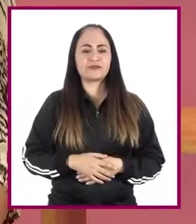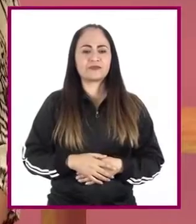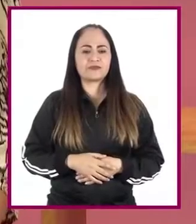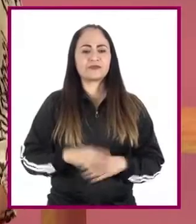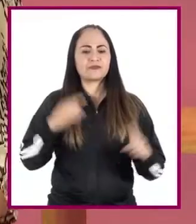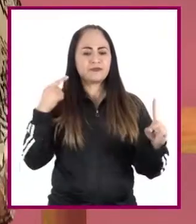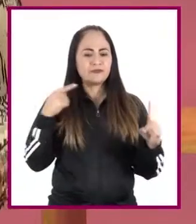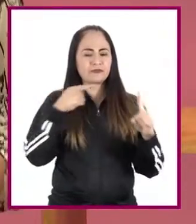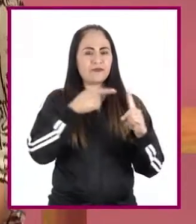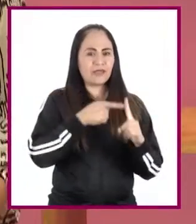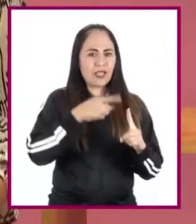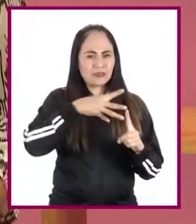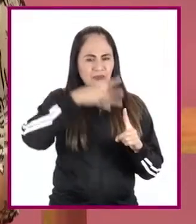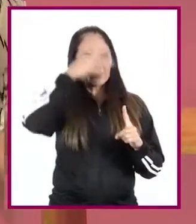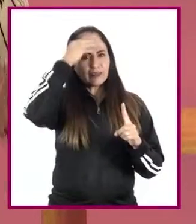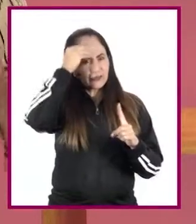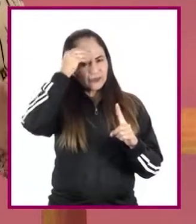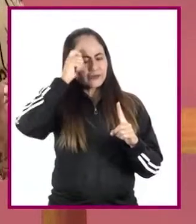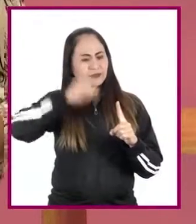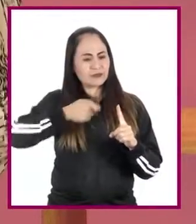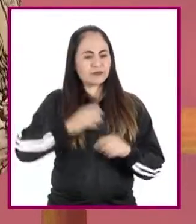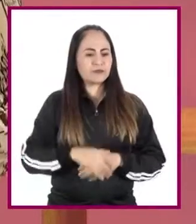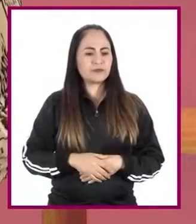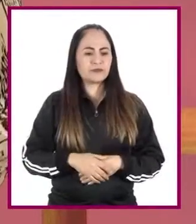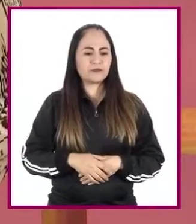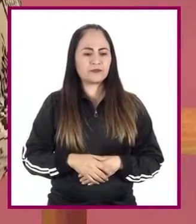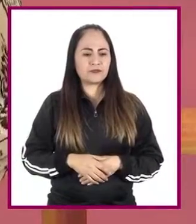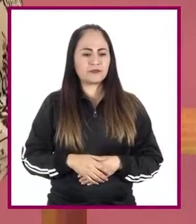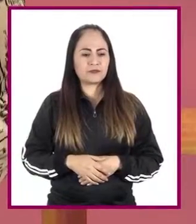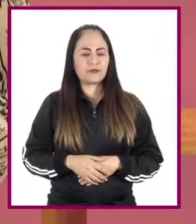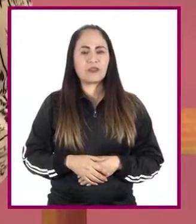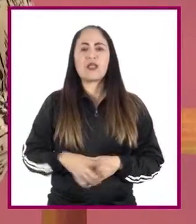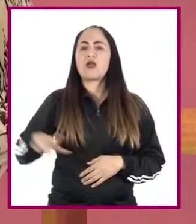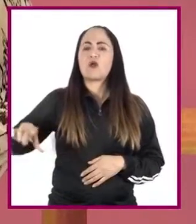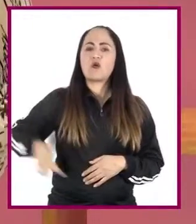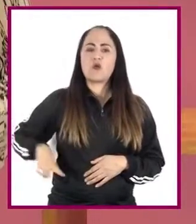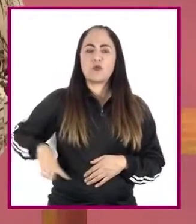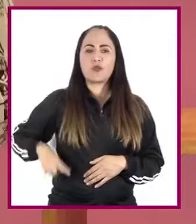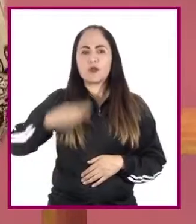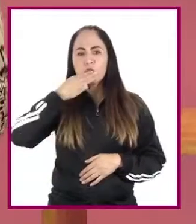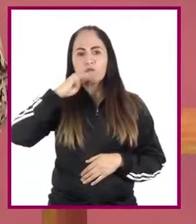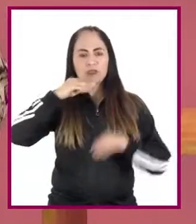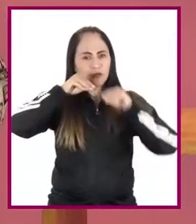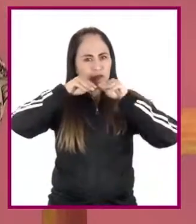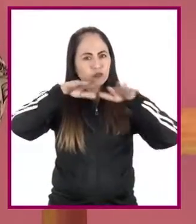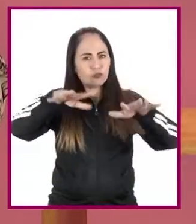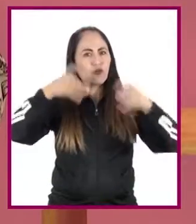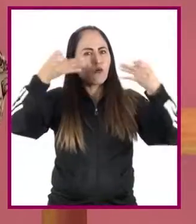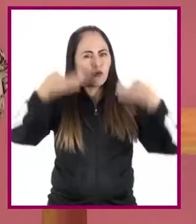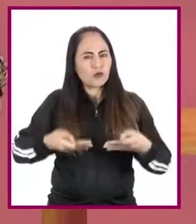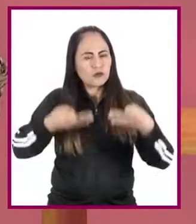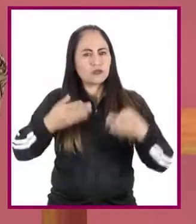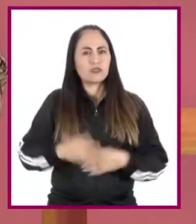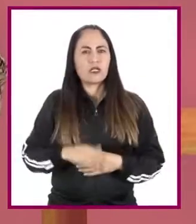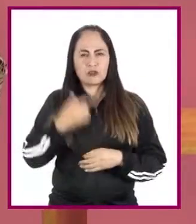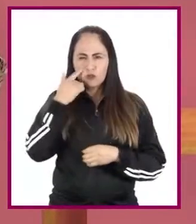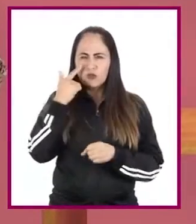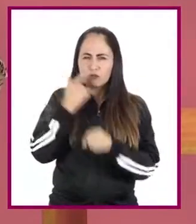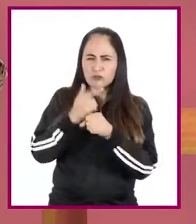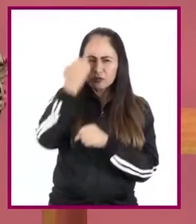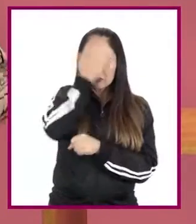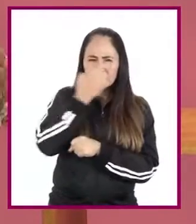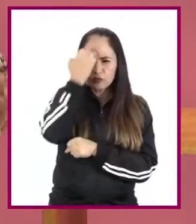aprendizaje esperado de esta sesión es: analiza el contenido de campañas oficiales y tiene como propósito